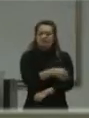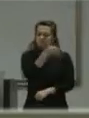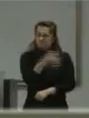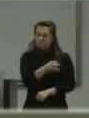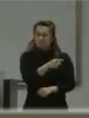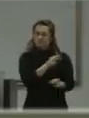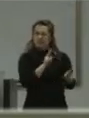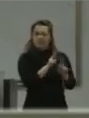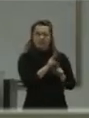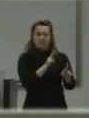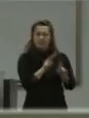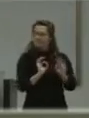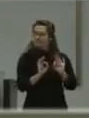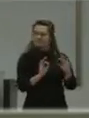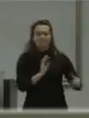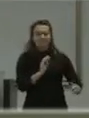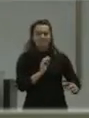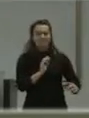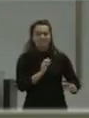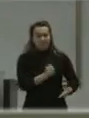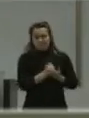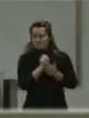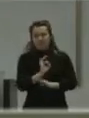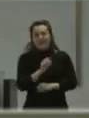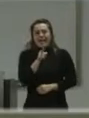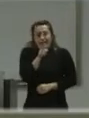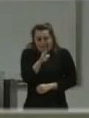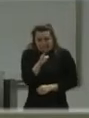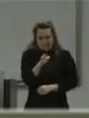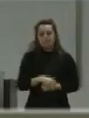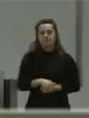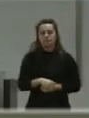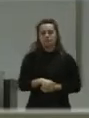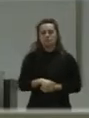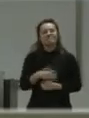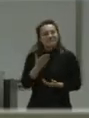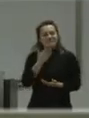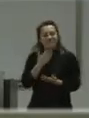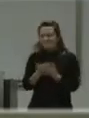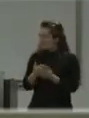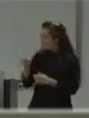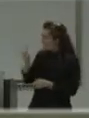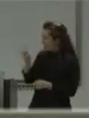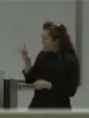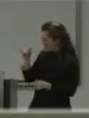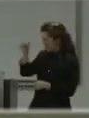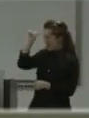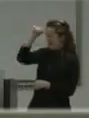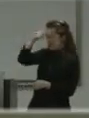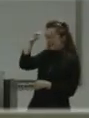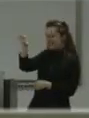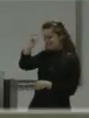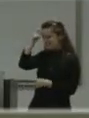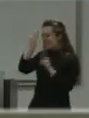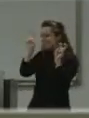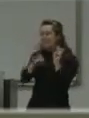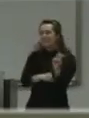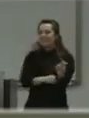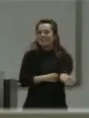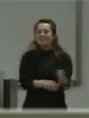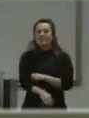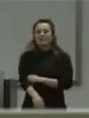está en una relación que no es sana entonces pues fue un uno de los temas Gracias Laura por recordarnos fue uno de los temas bonitos que